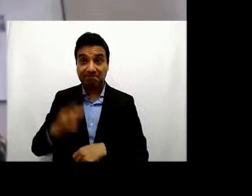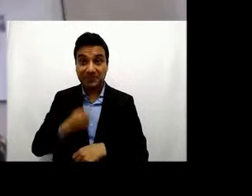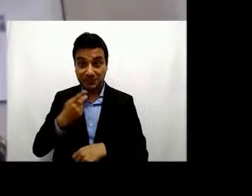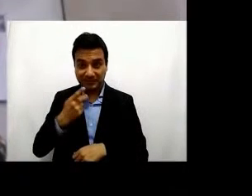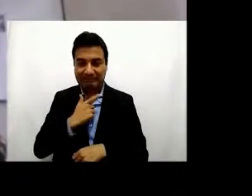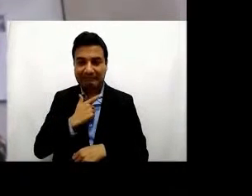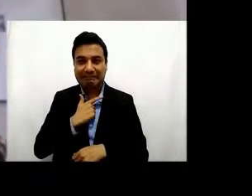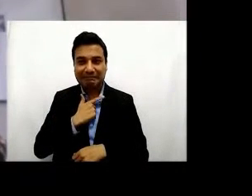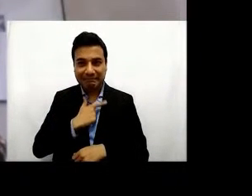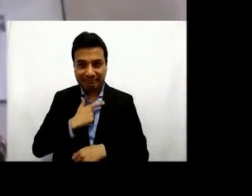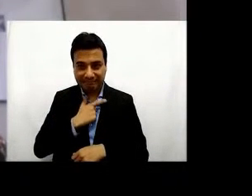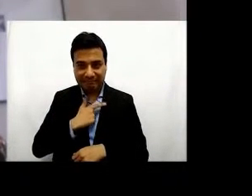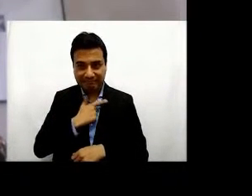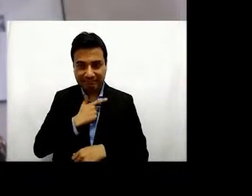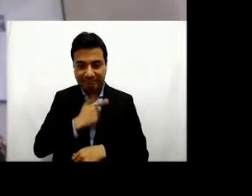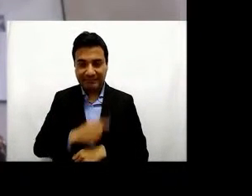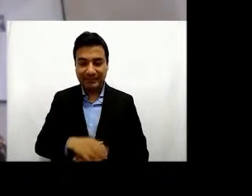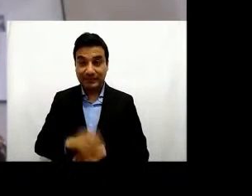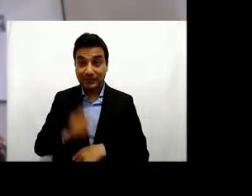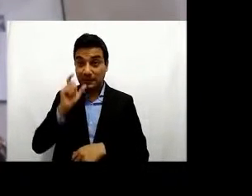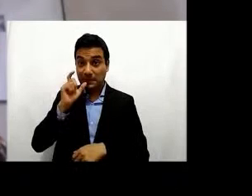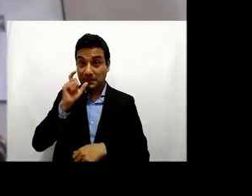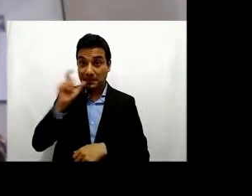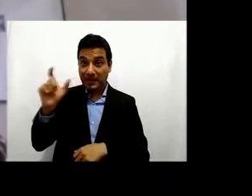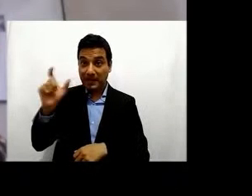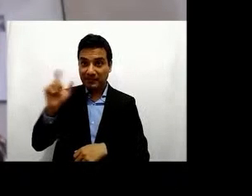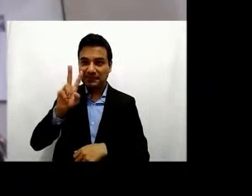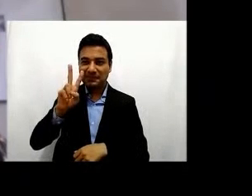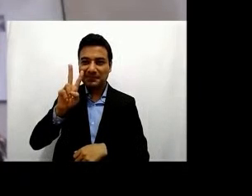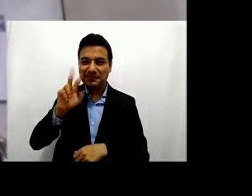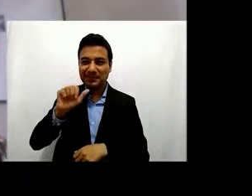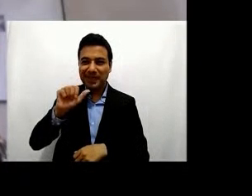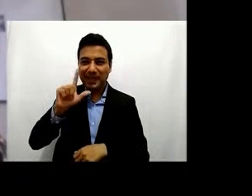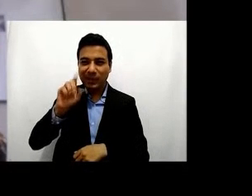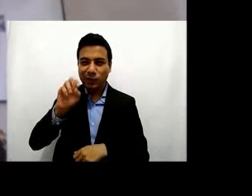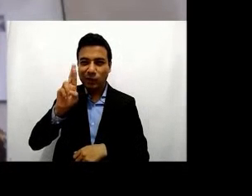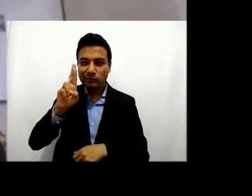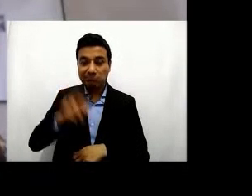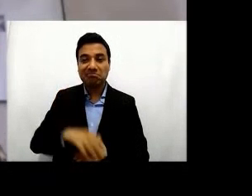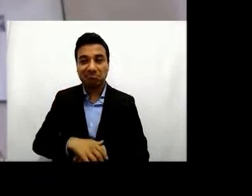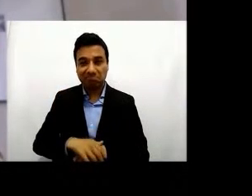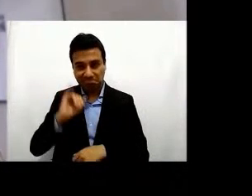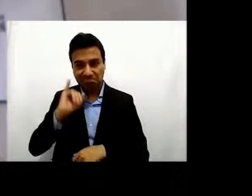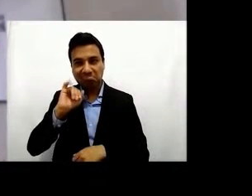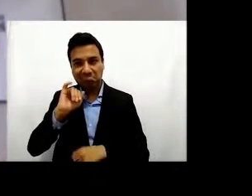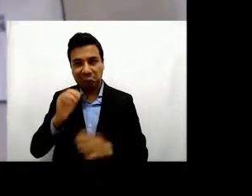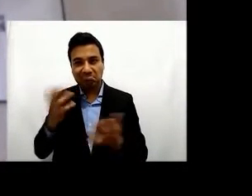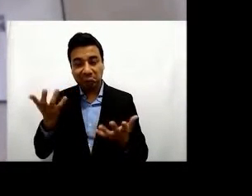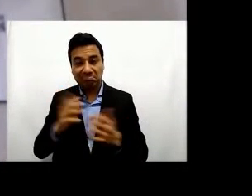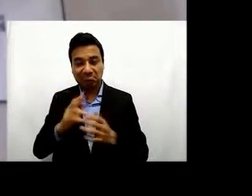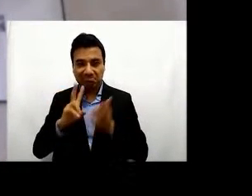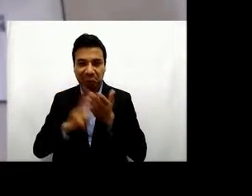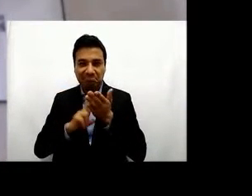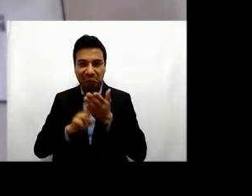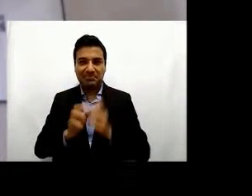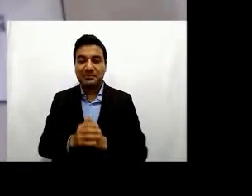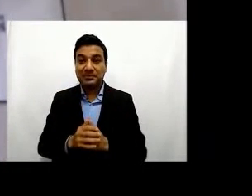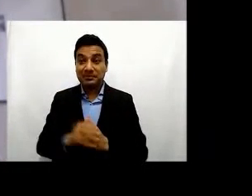la inserción de la palabra valor. Estoy de acuerdo con mucho de lo que se ha dicho.